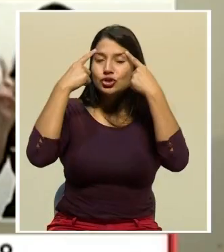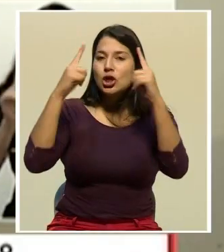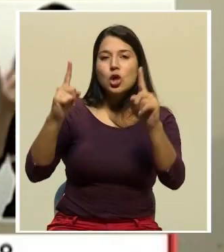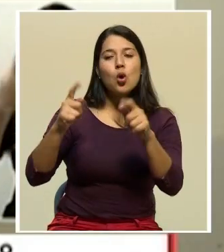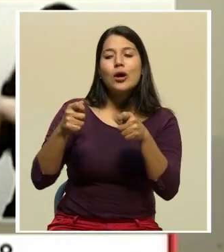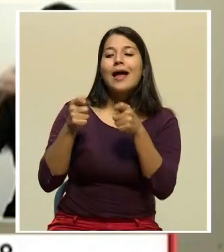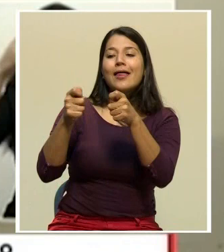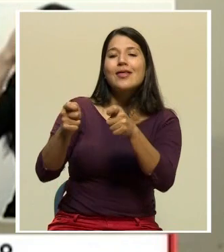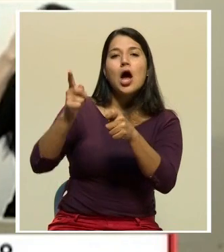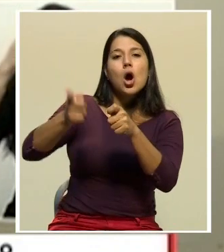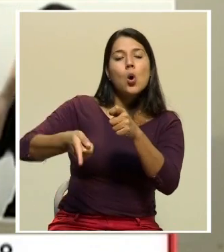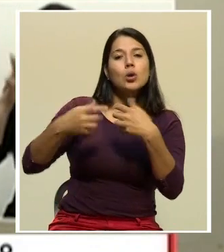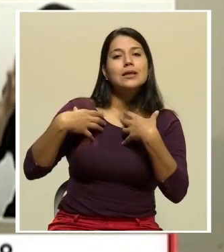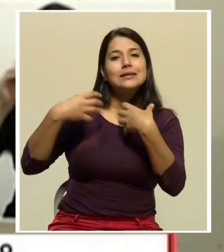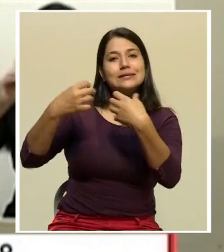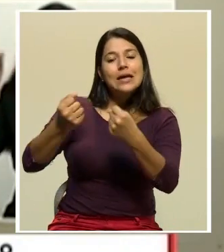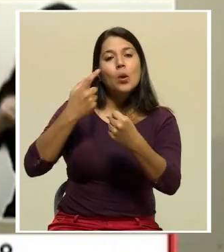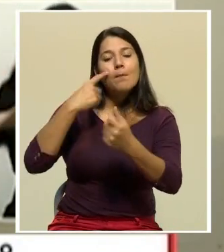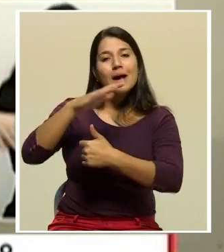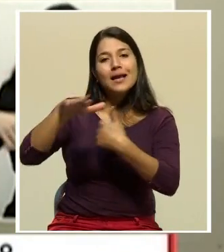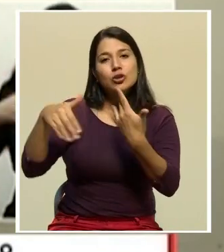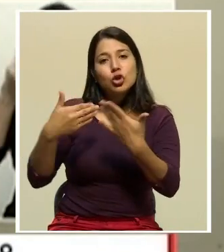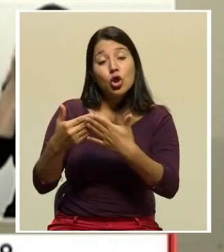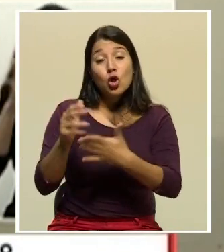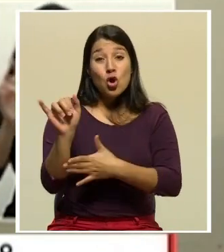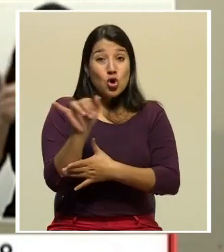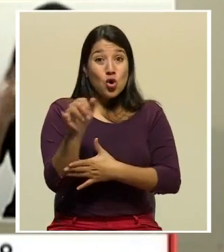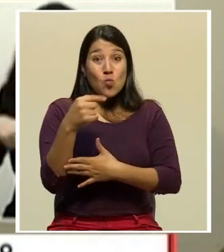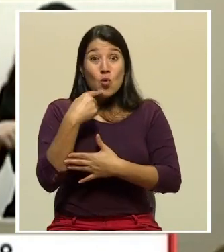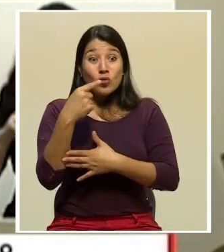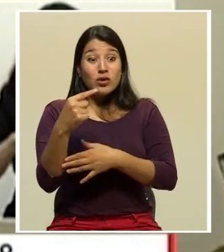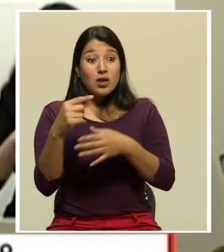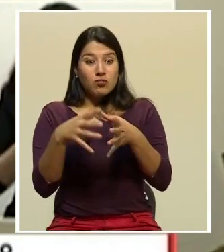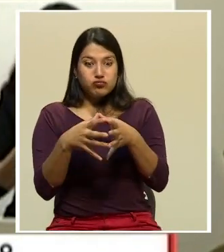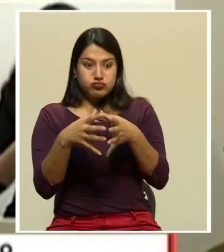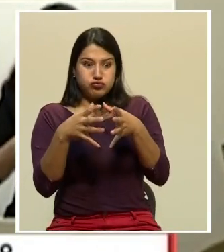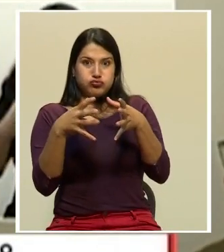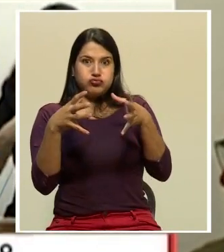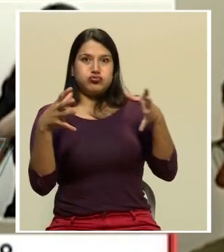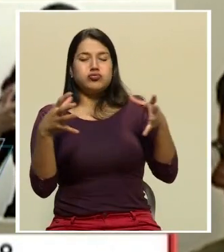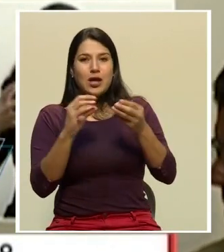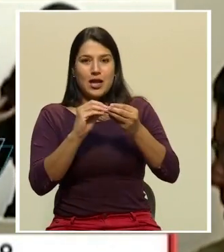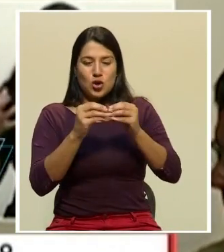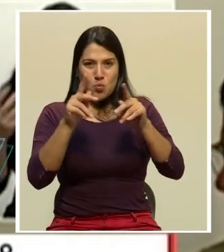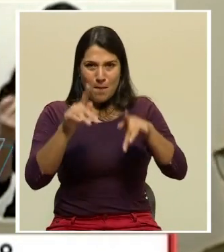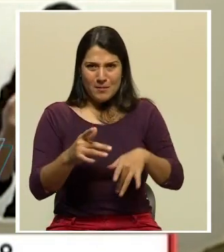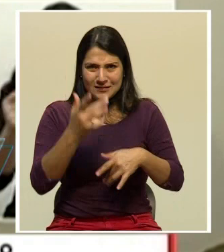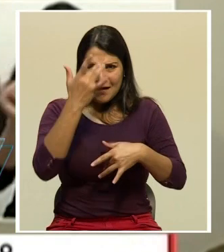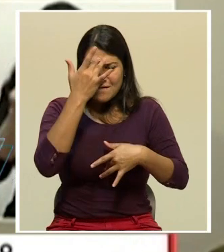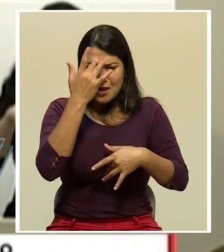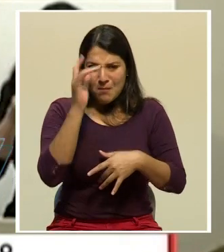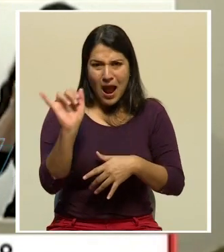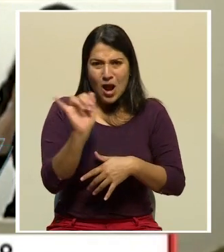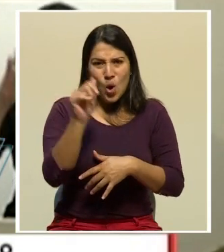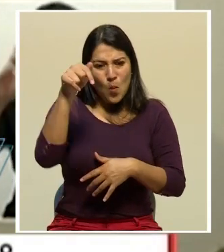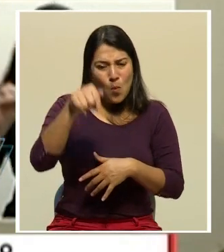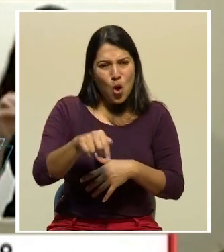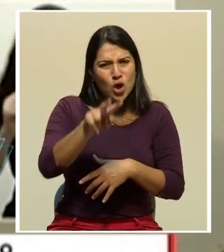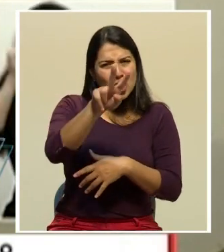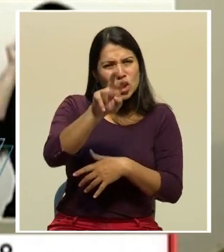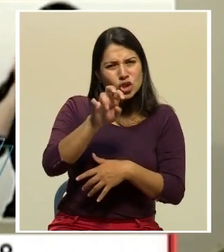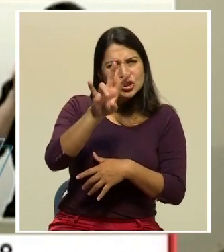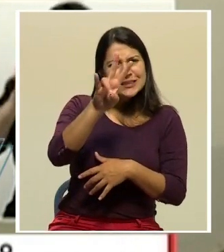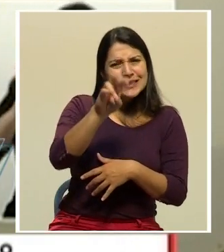Como indicaba, la aceleración de casos, donde estamos teniendo esas cifras, como hoy de 270,